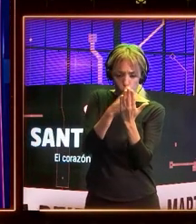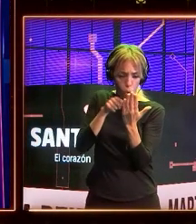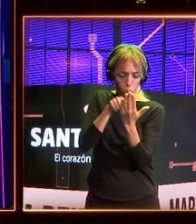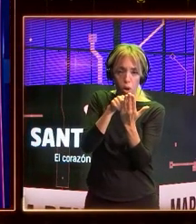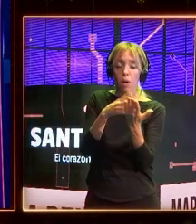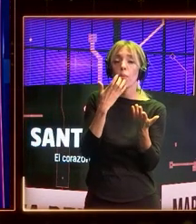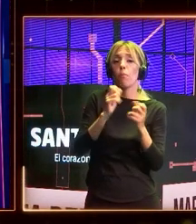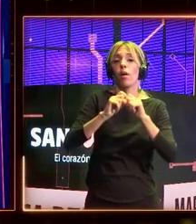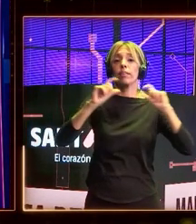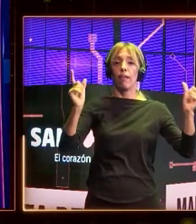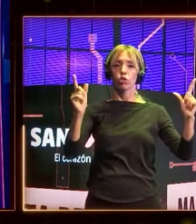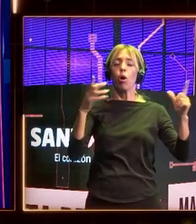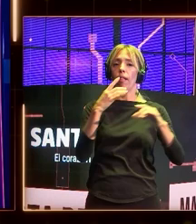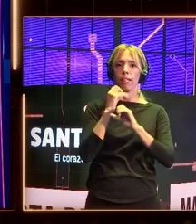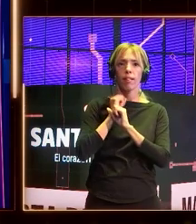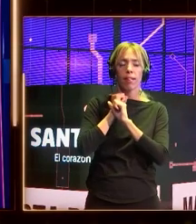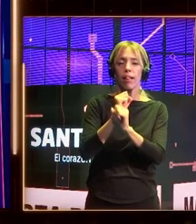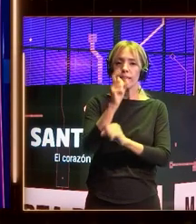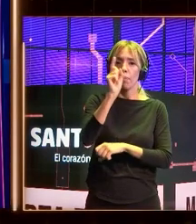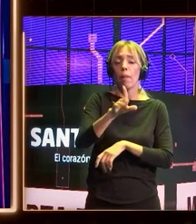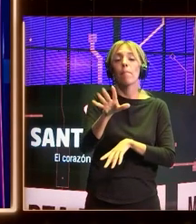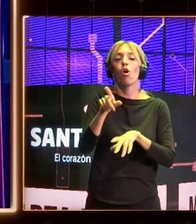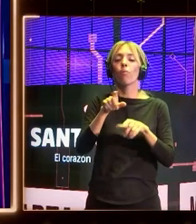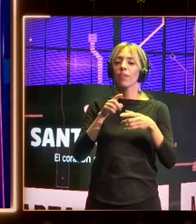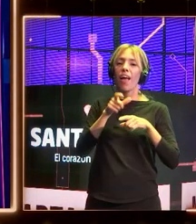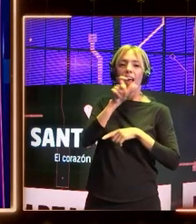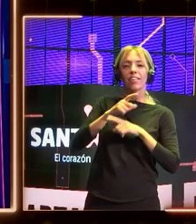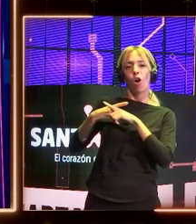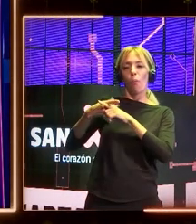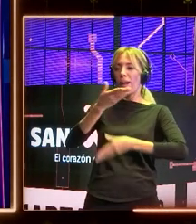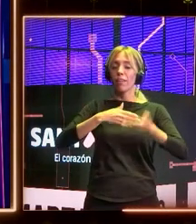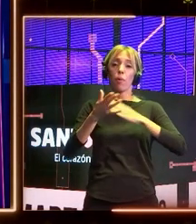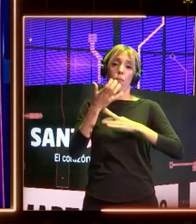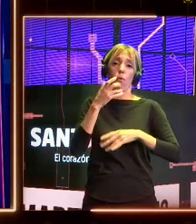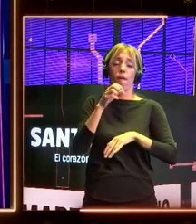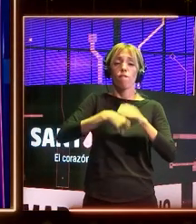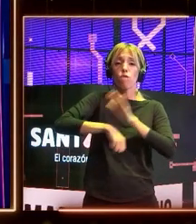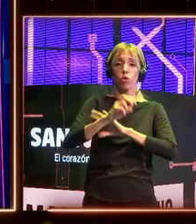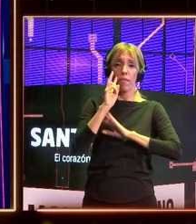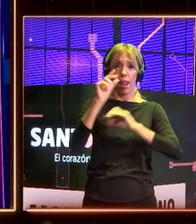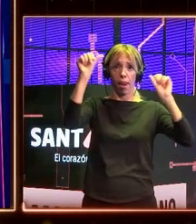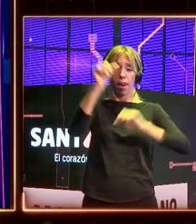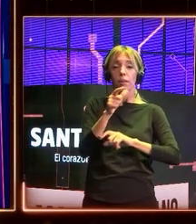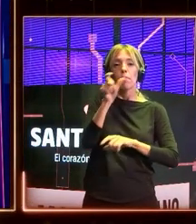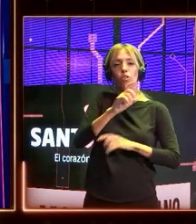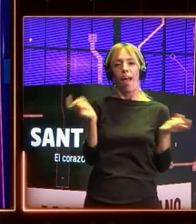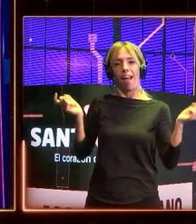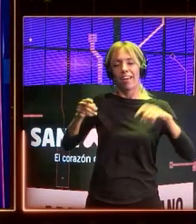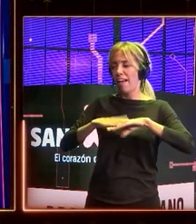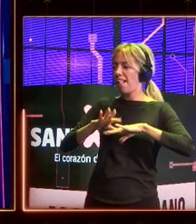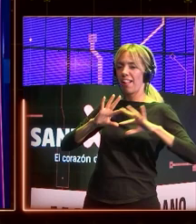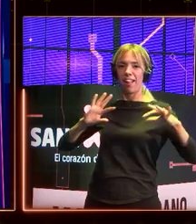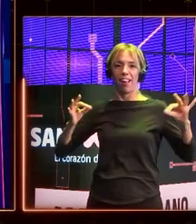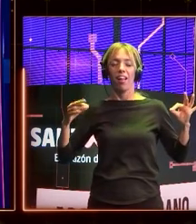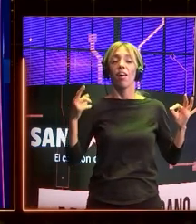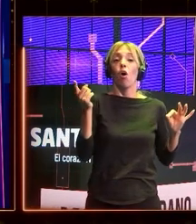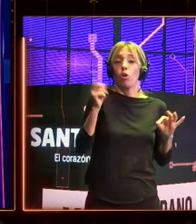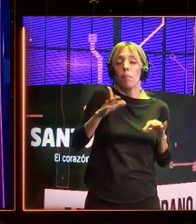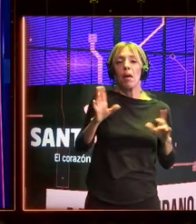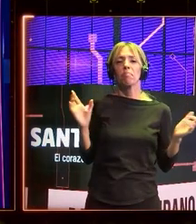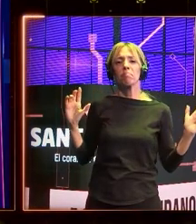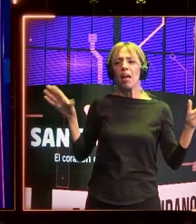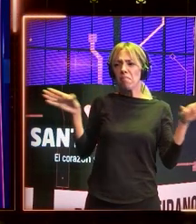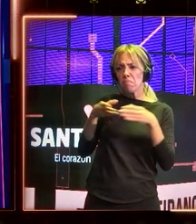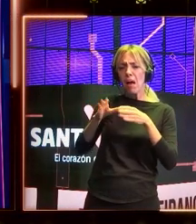que compartes con gente. La gente queda para ver el fútbol junta, ¿no? Es un instrumento social, no te aísla. A veces hasta te junta con tus vecinos,